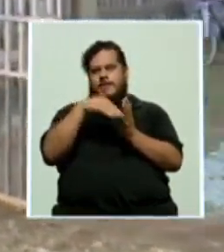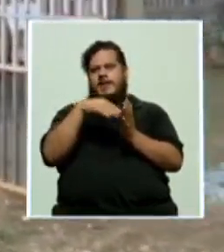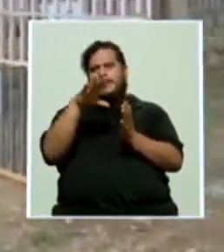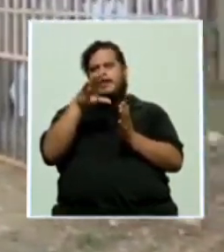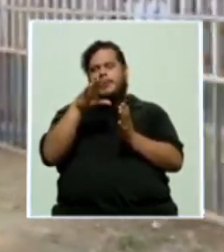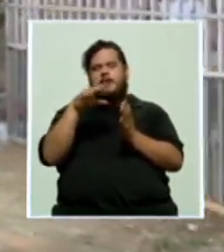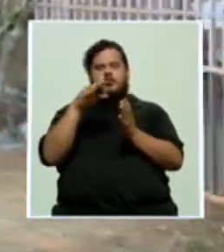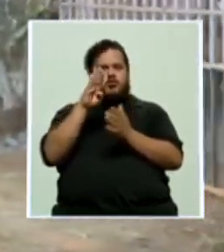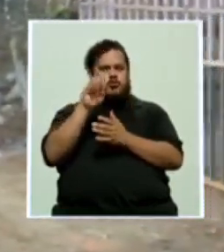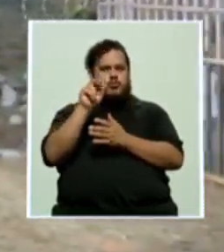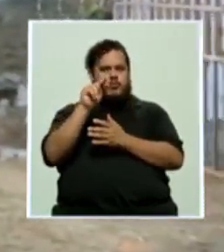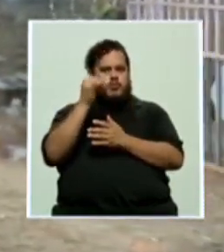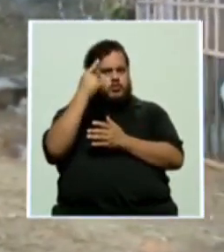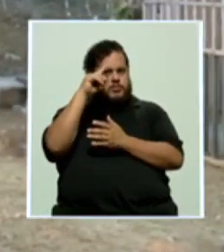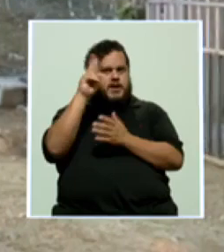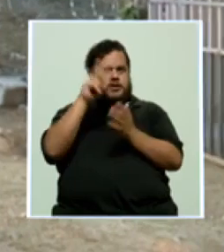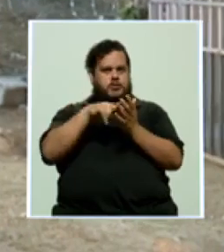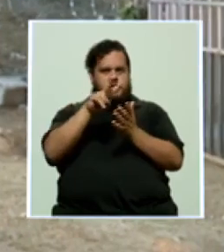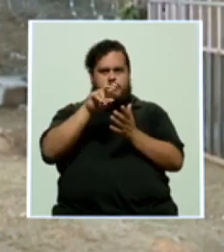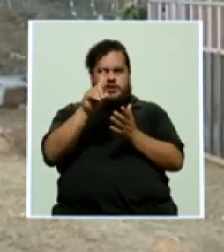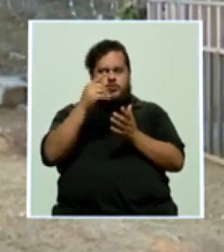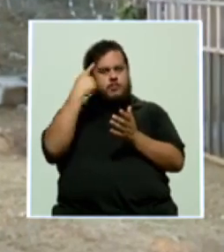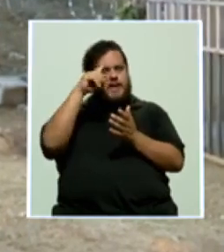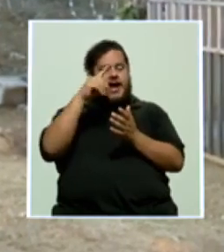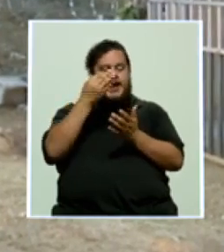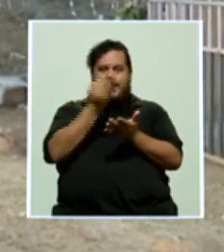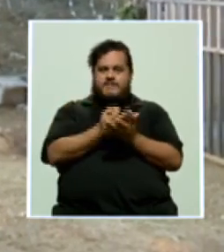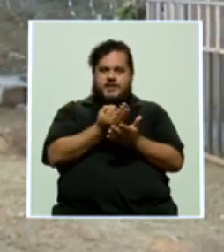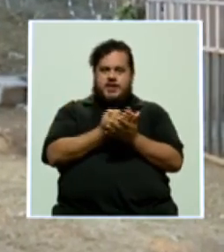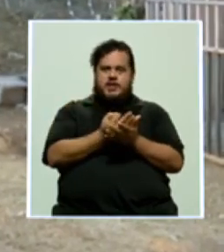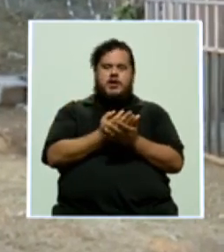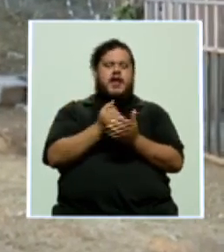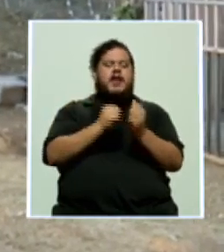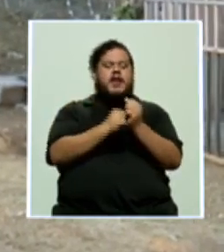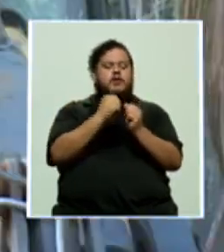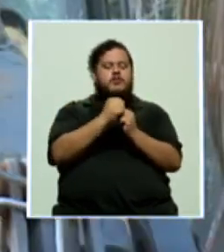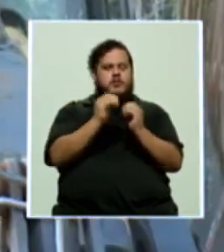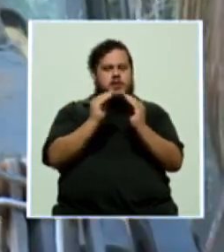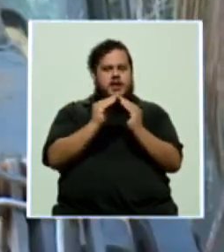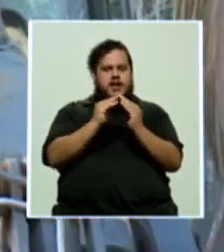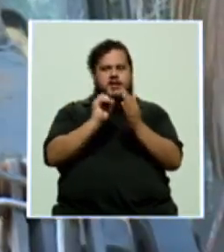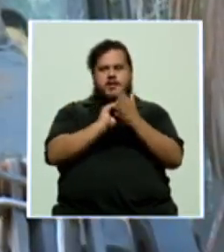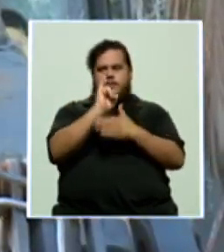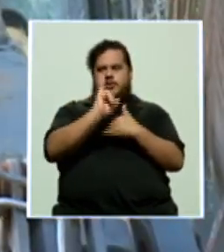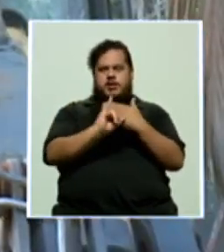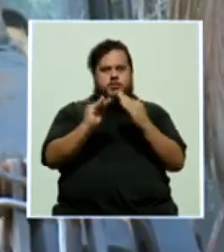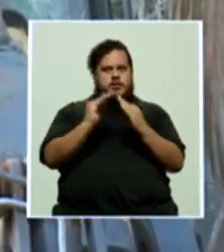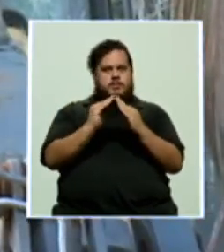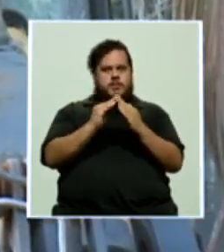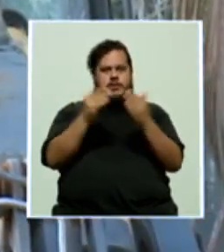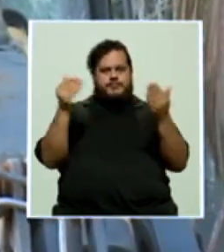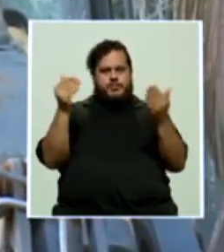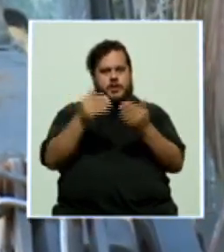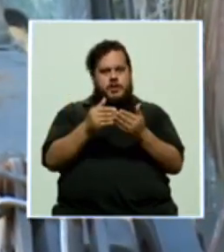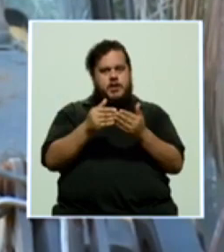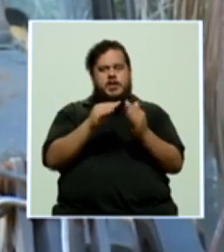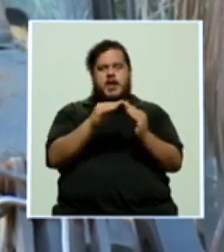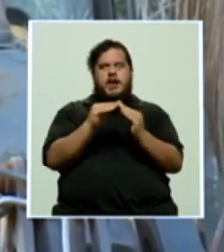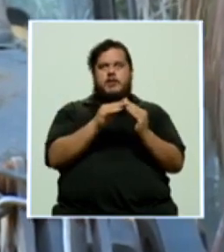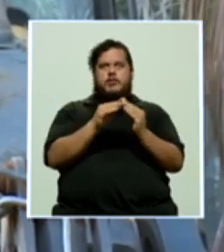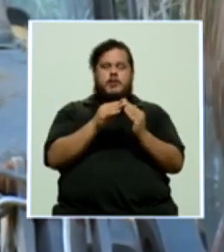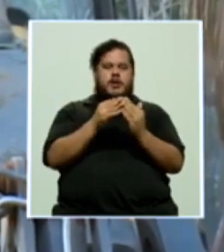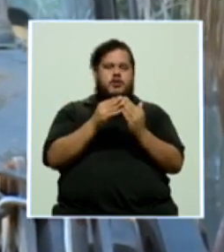2021, con los cuales se financiará la construcción de casas individuales y proyectos de vivienda dirigidos a la población de